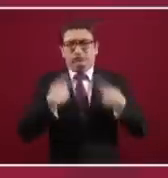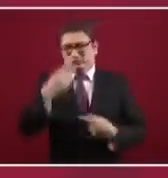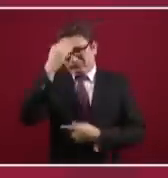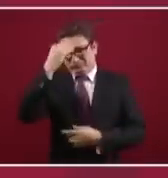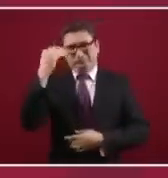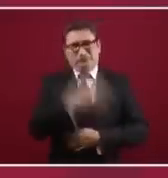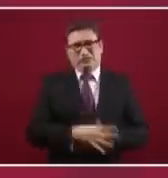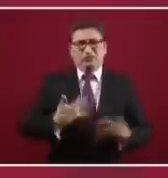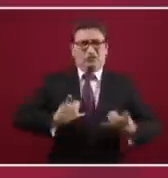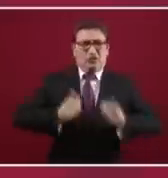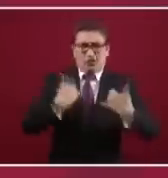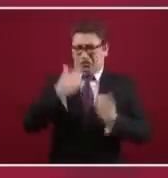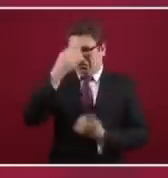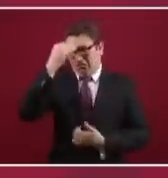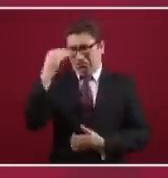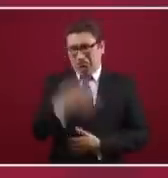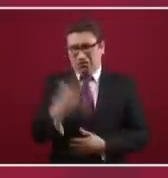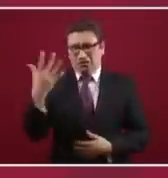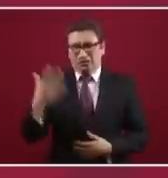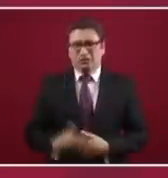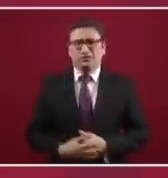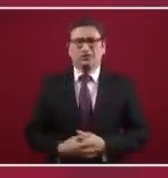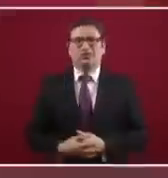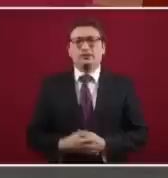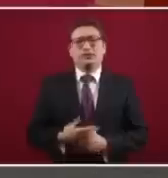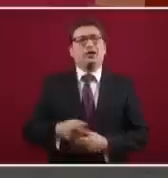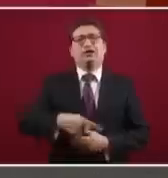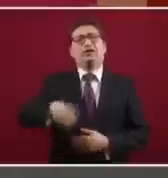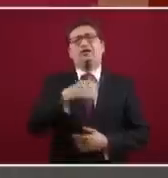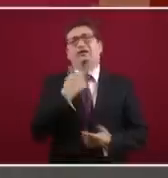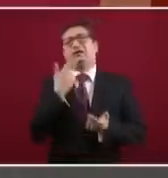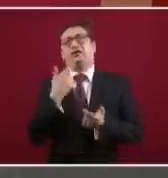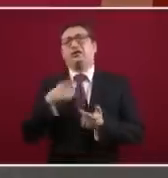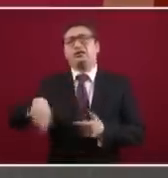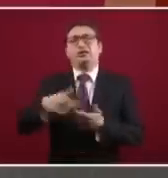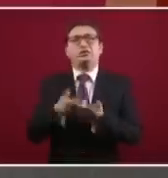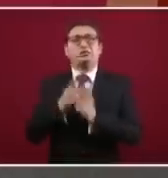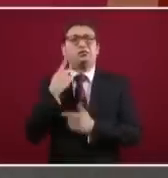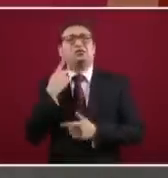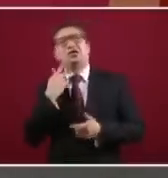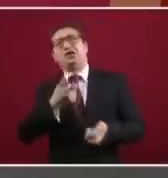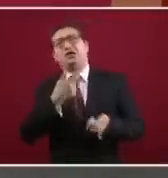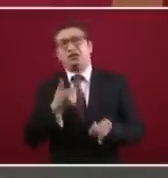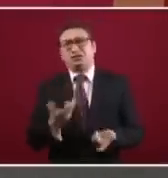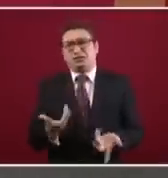jóvenes. Nada más se mofaban